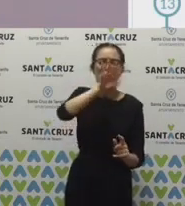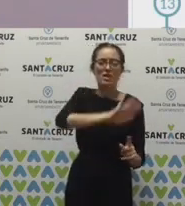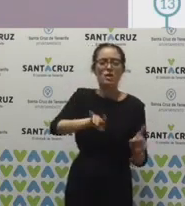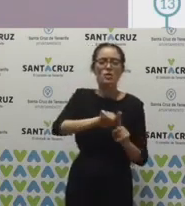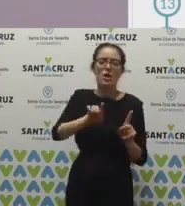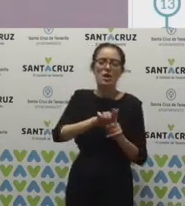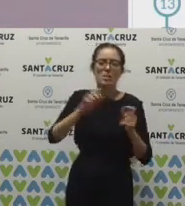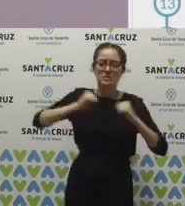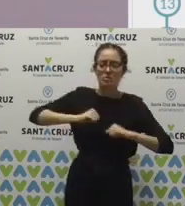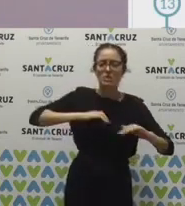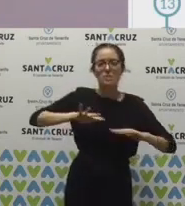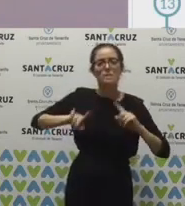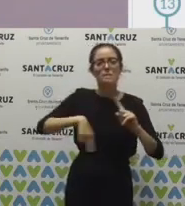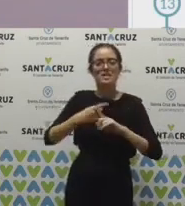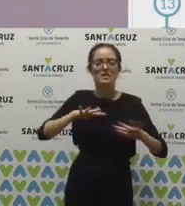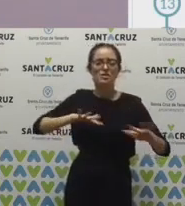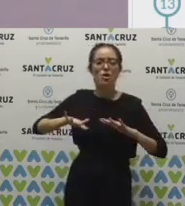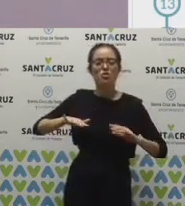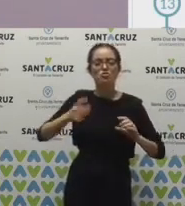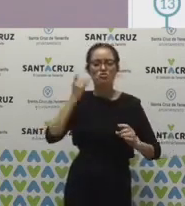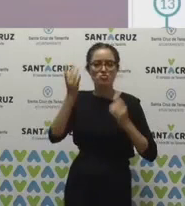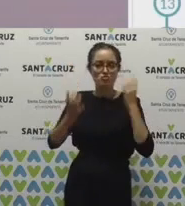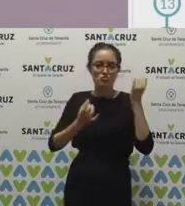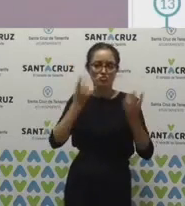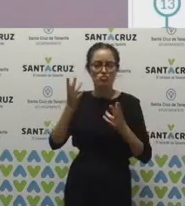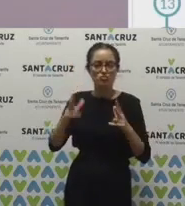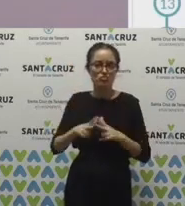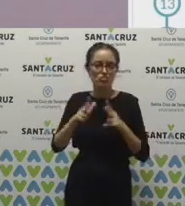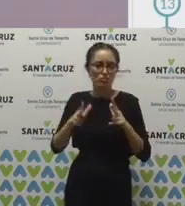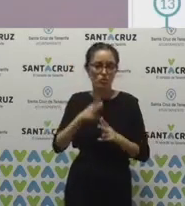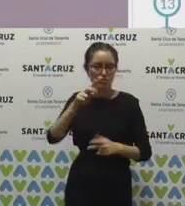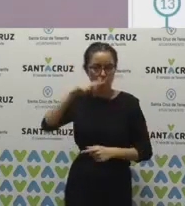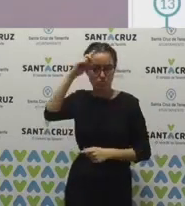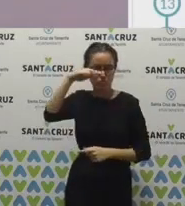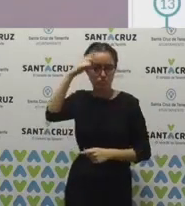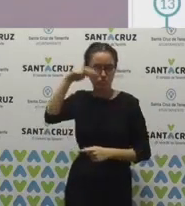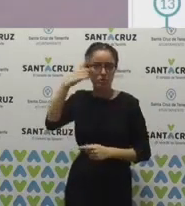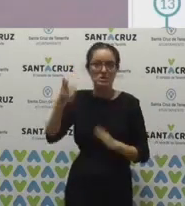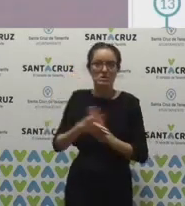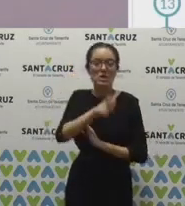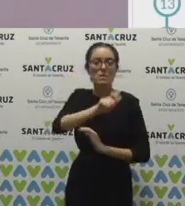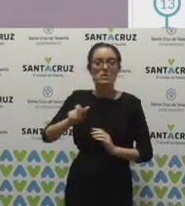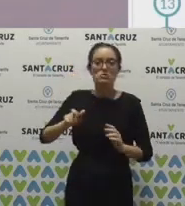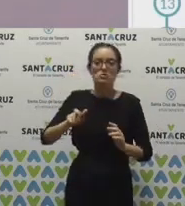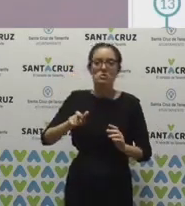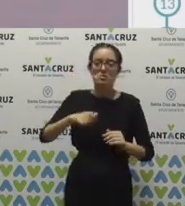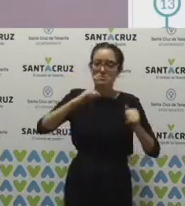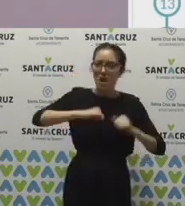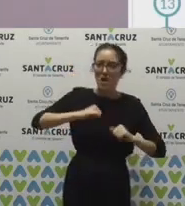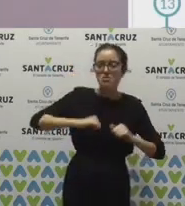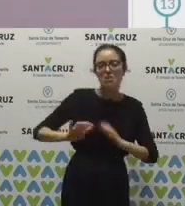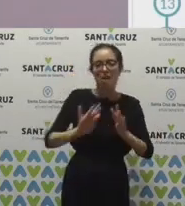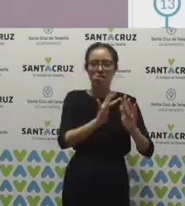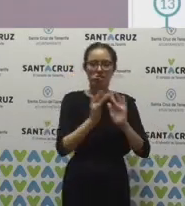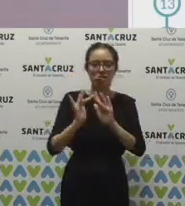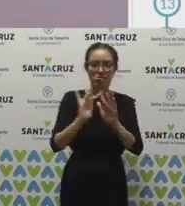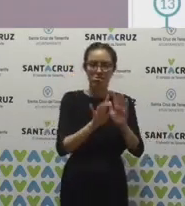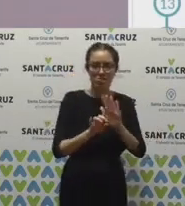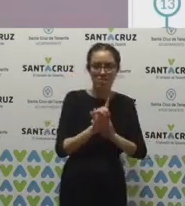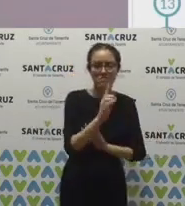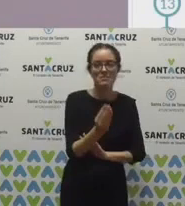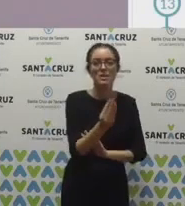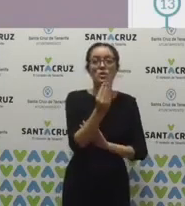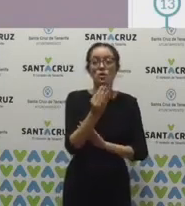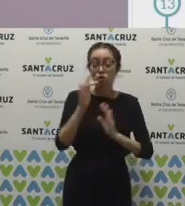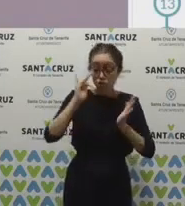activo y dinamización socio-cultural lo que ha permitido la mejora integral de la vida de las personas pérez de hecho durante el estado de